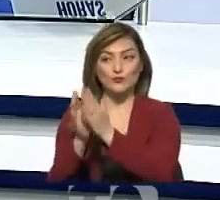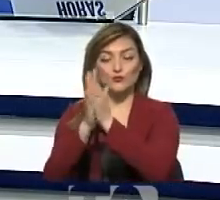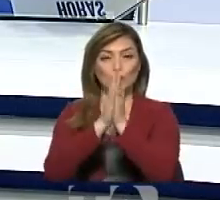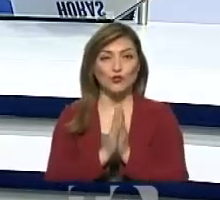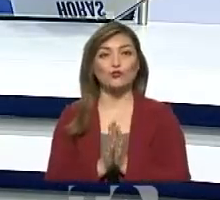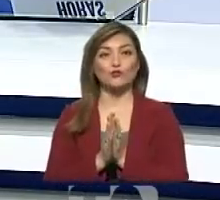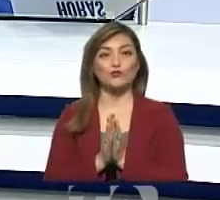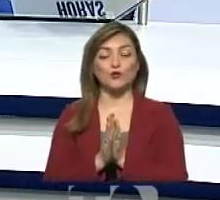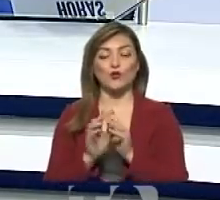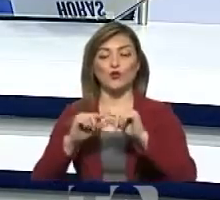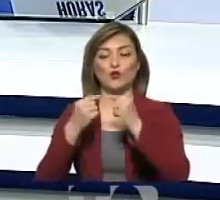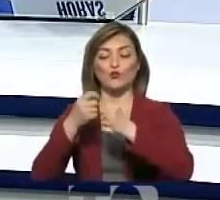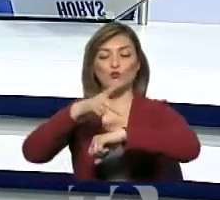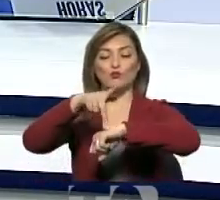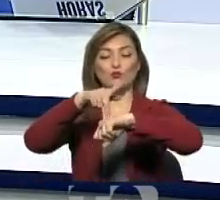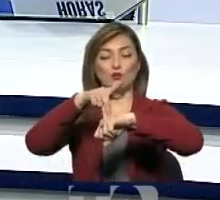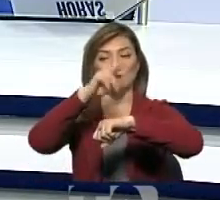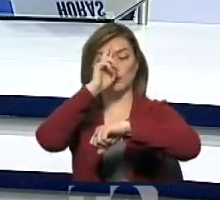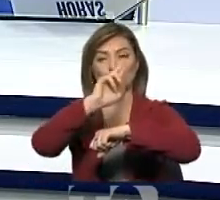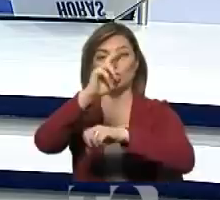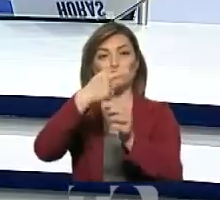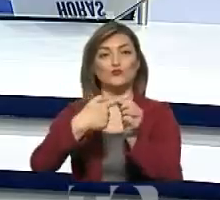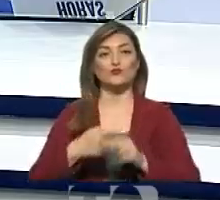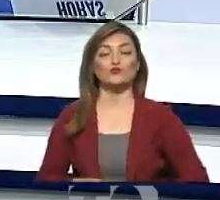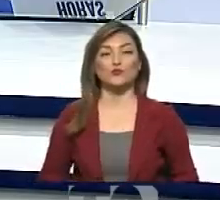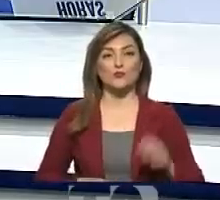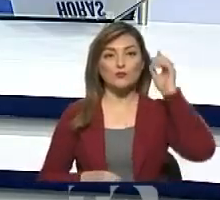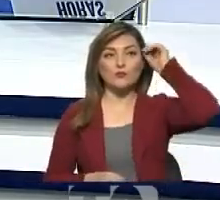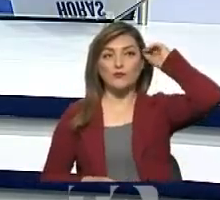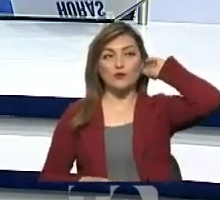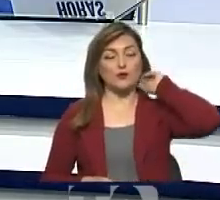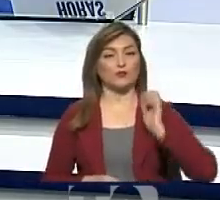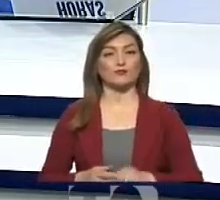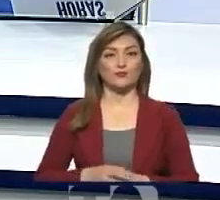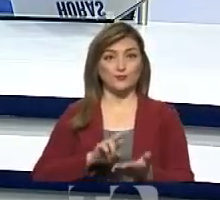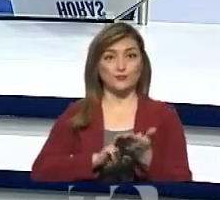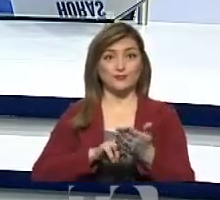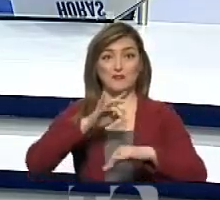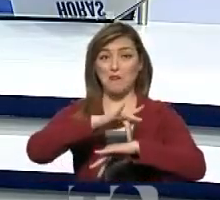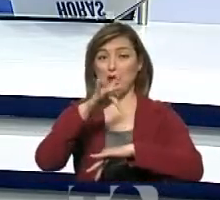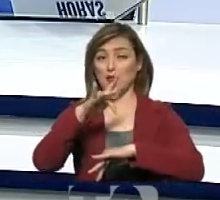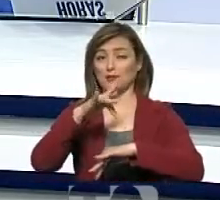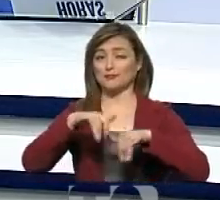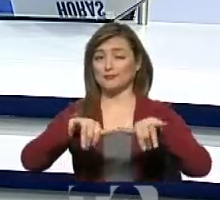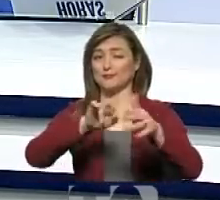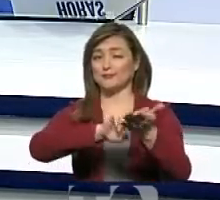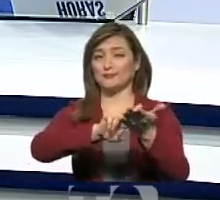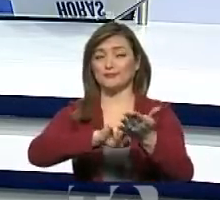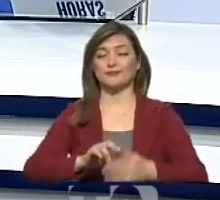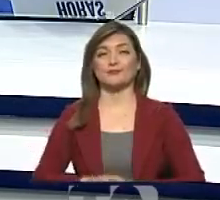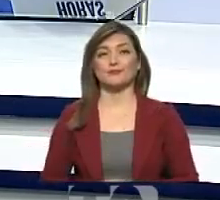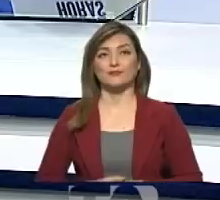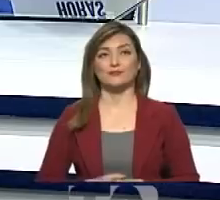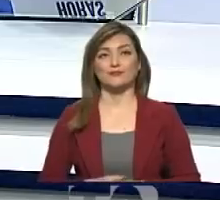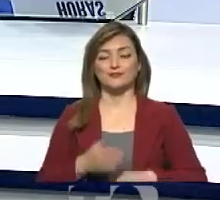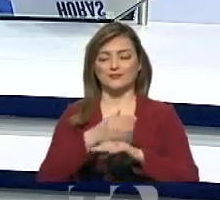del Frente de Profesionales por la Dignidad de Quito. Fue una sesión que se extendió hasta la madrugada de hoy. En breve les vamos a contar